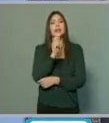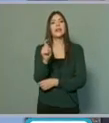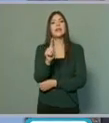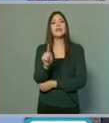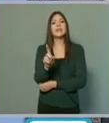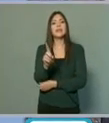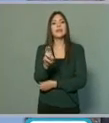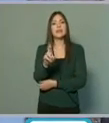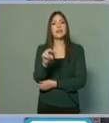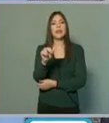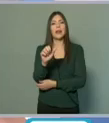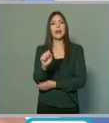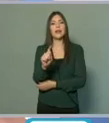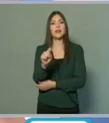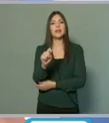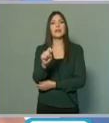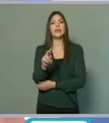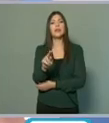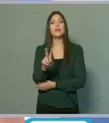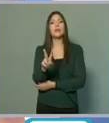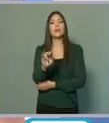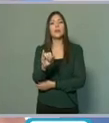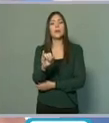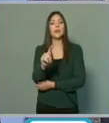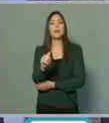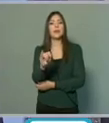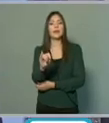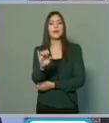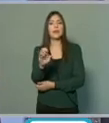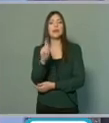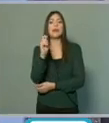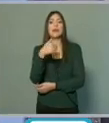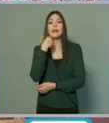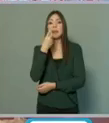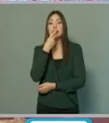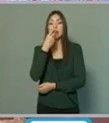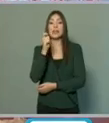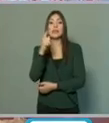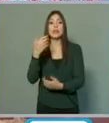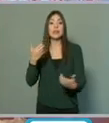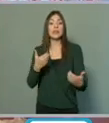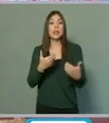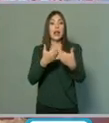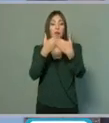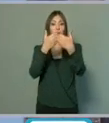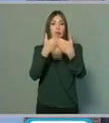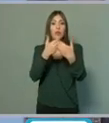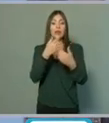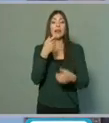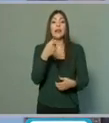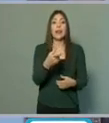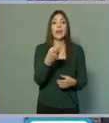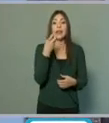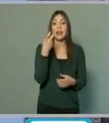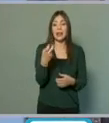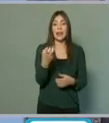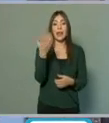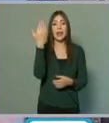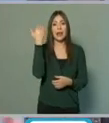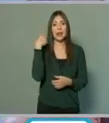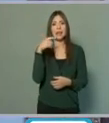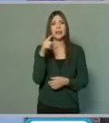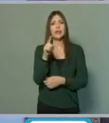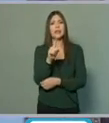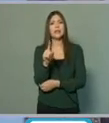zdarovie. Zdarovie. Y zdarovie en ruso es salud. De ahí proviene, bueno, antes era zdravie